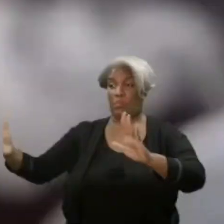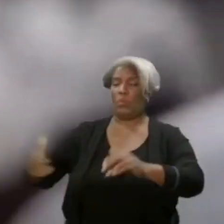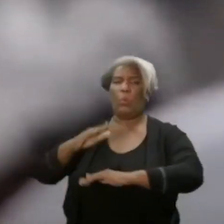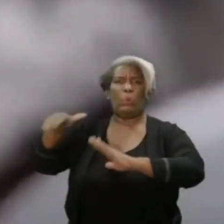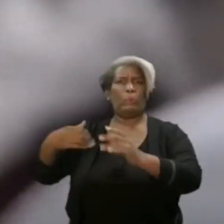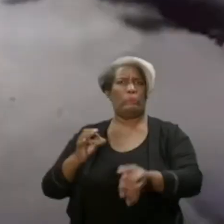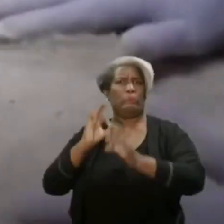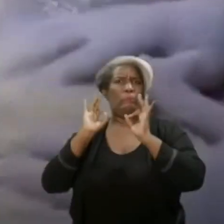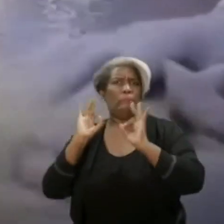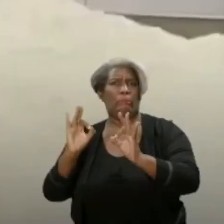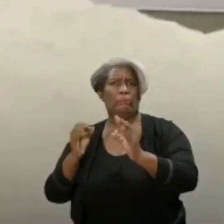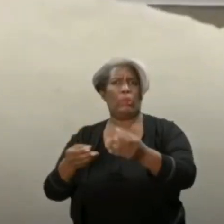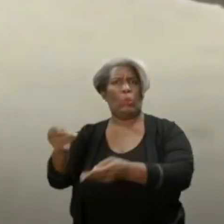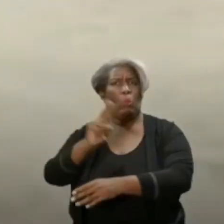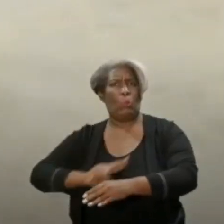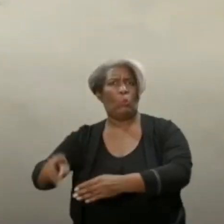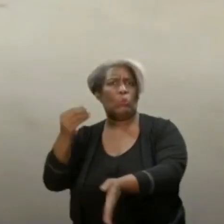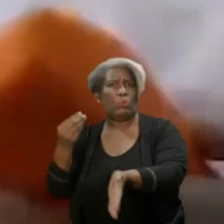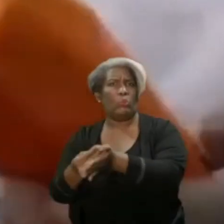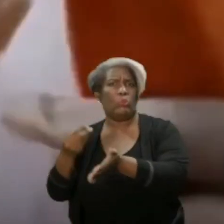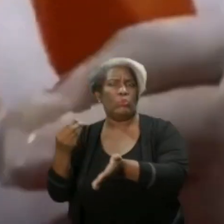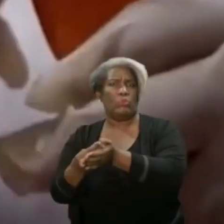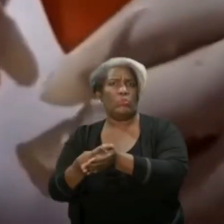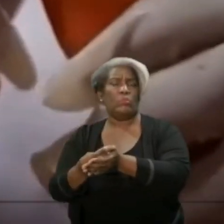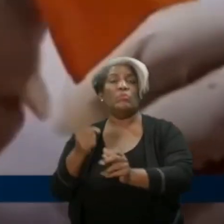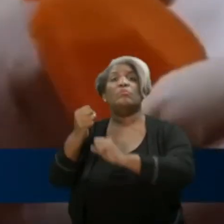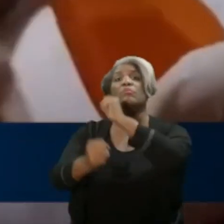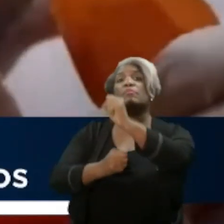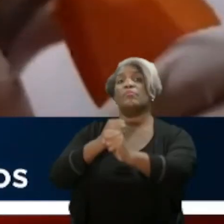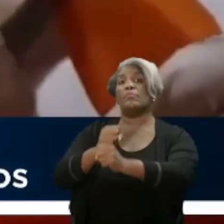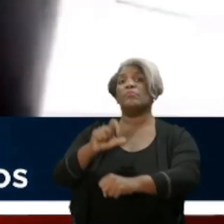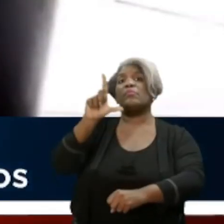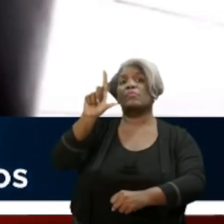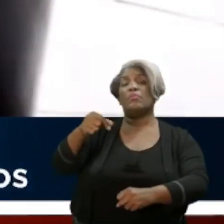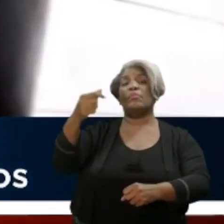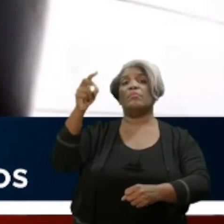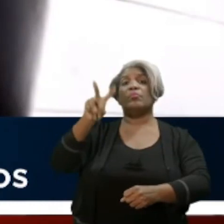los recursos del Estado, durante el año 2022,